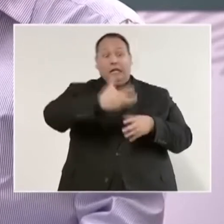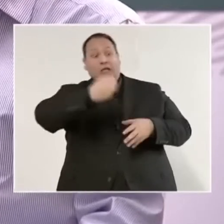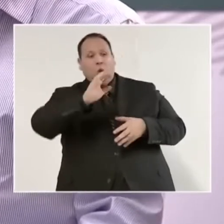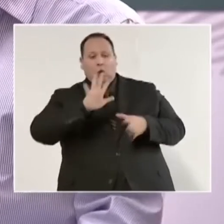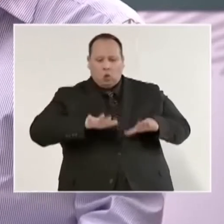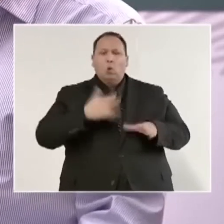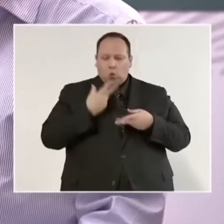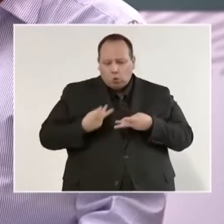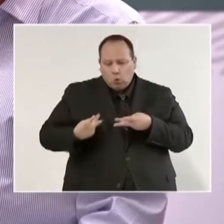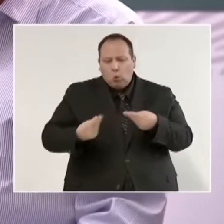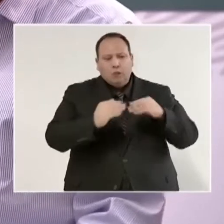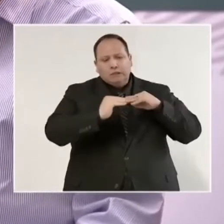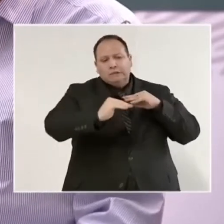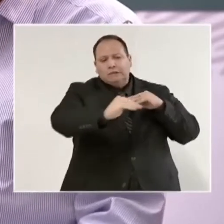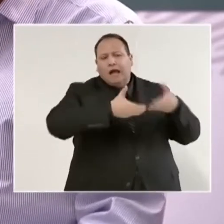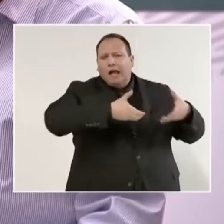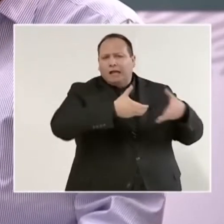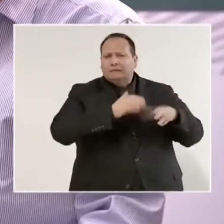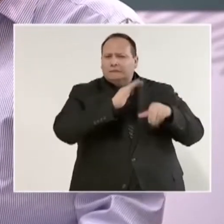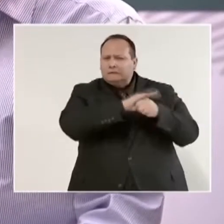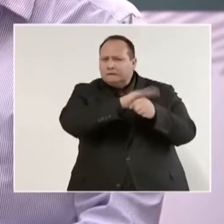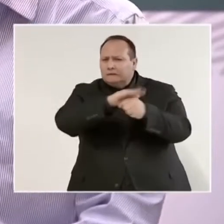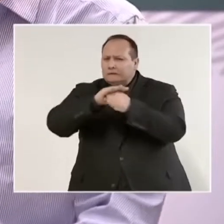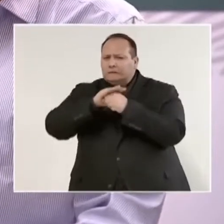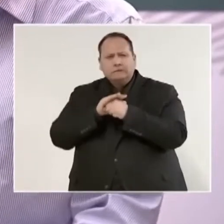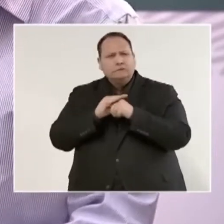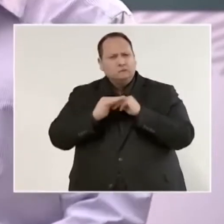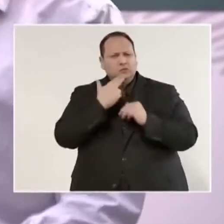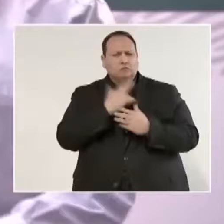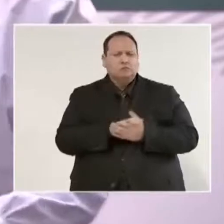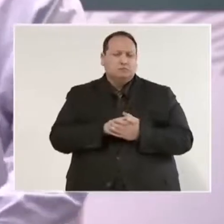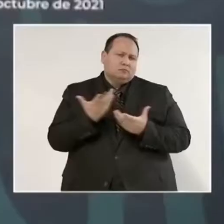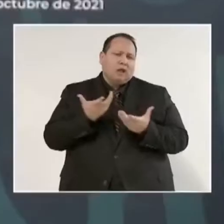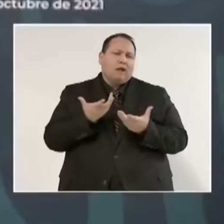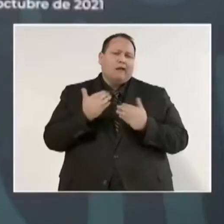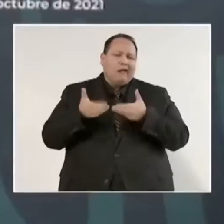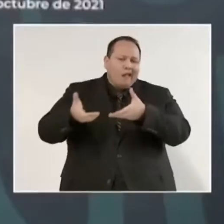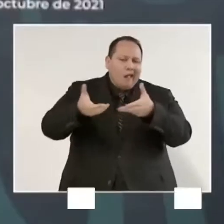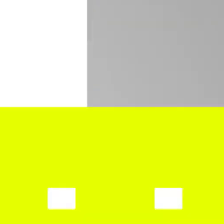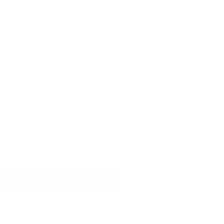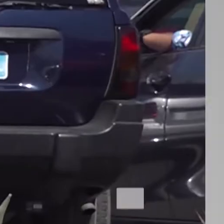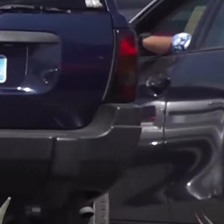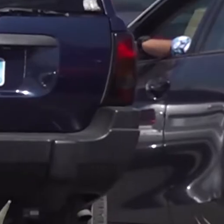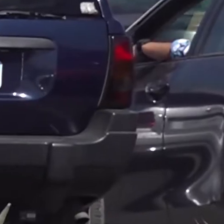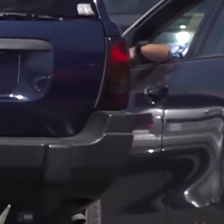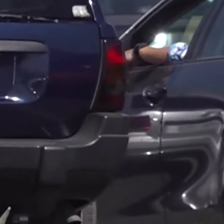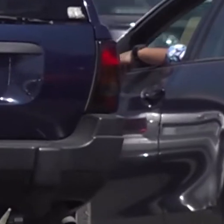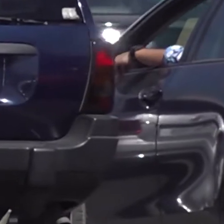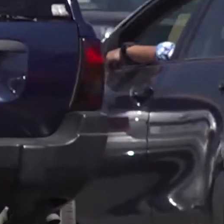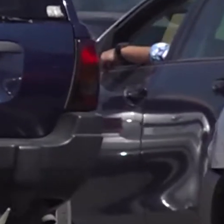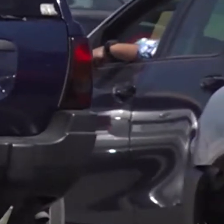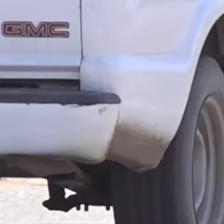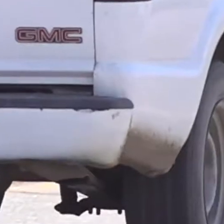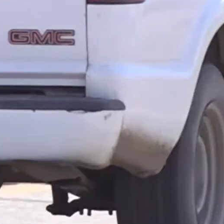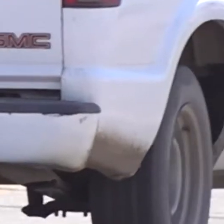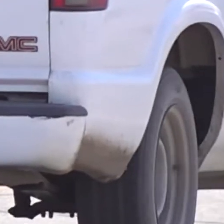para tapar los baches para mejorar las vialidades la cooperación que